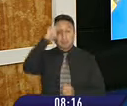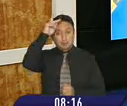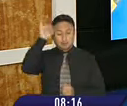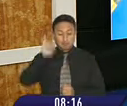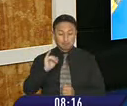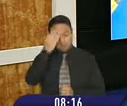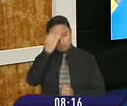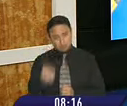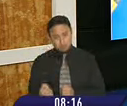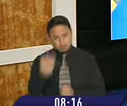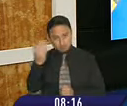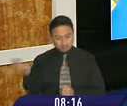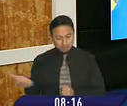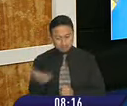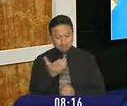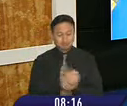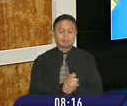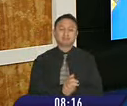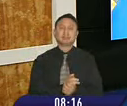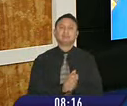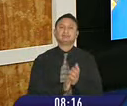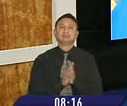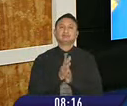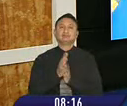días. Cuéntenos.